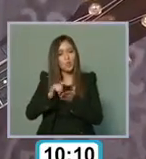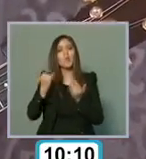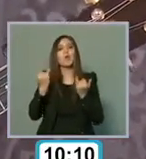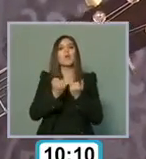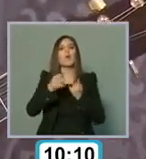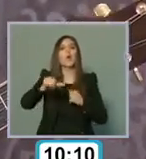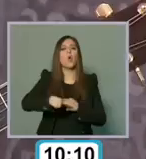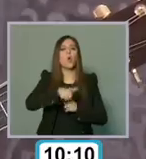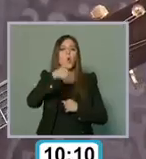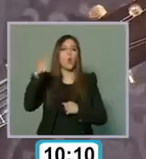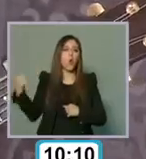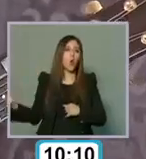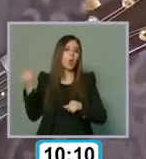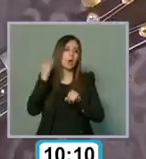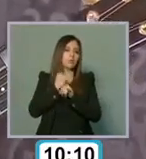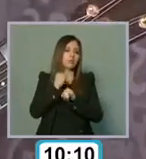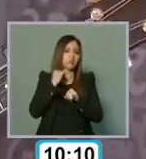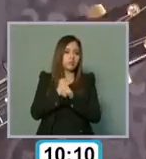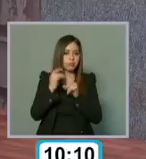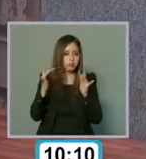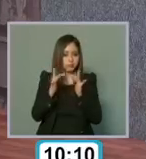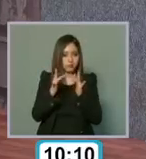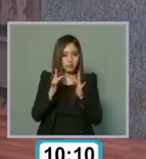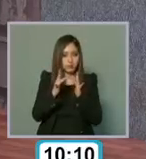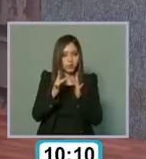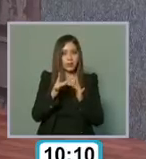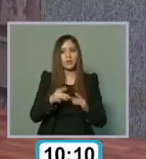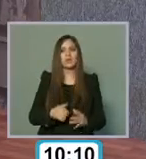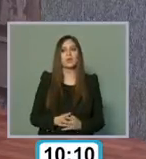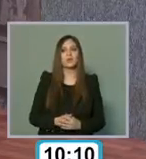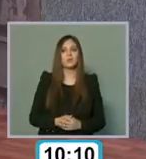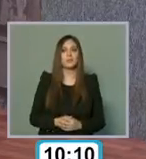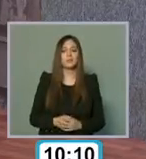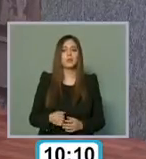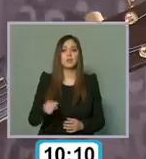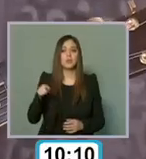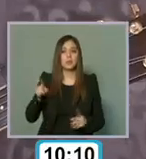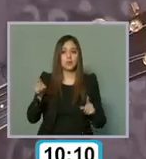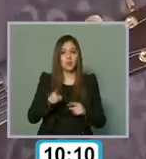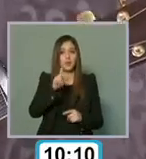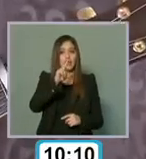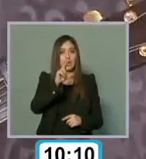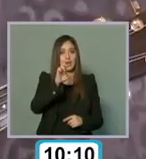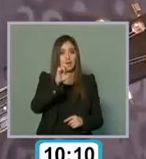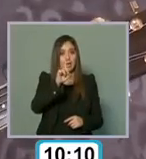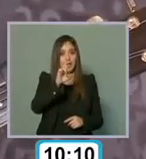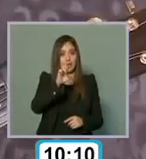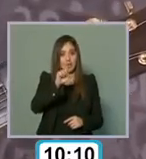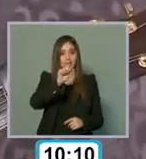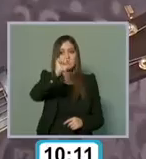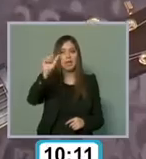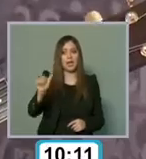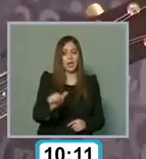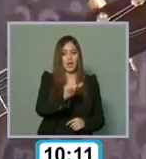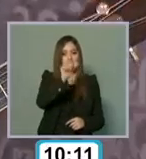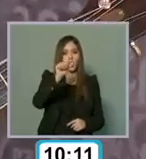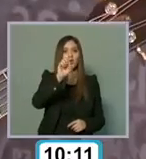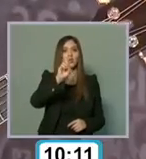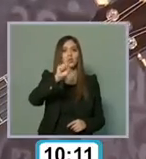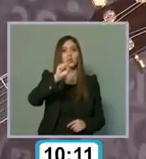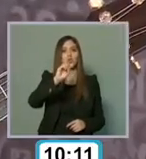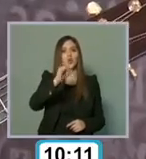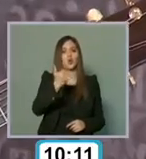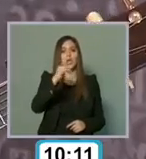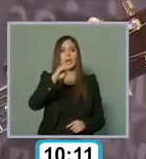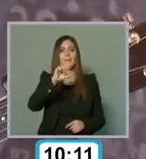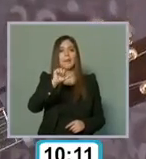en todas las demás Redes sociales. Bueno, en las plataformas Nomás- musicales. ok. Mis redes sociales son @soy María Bernal, todo